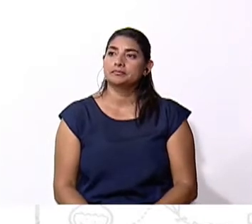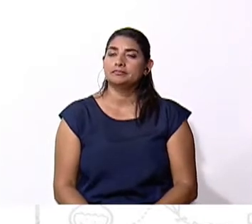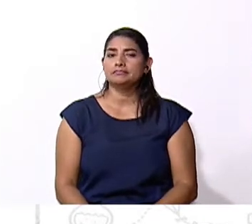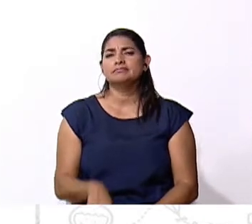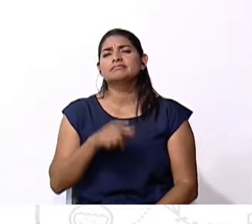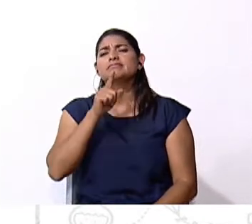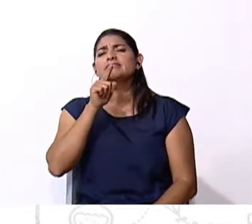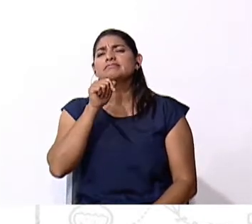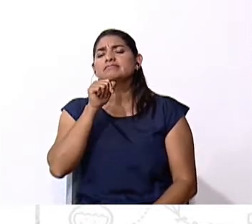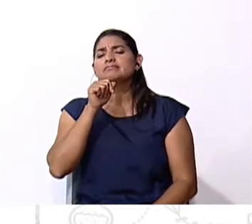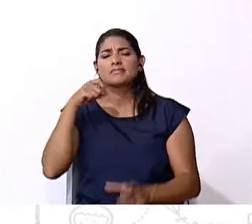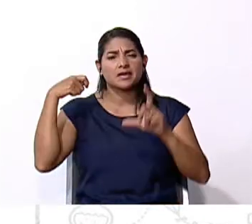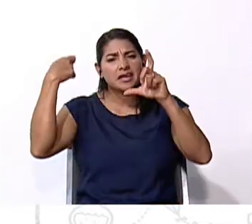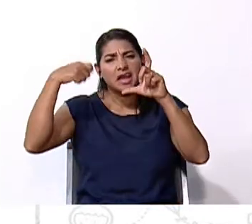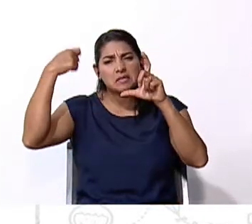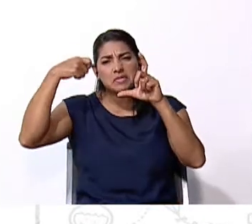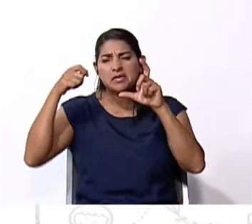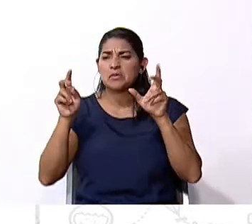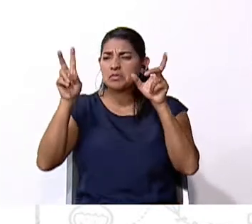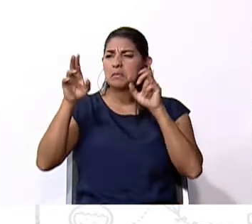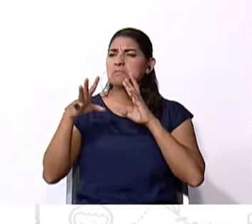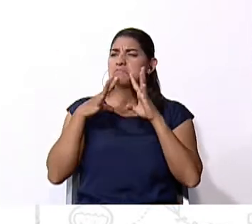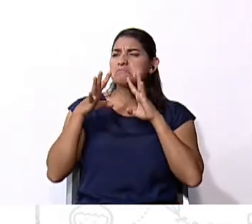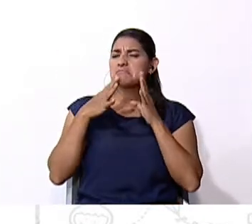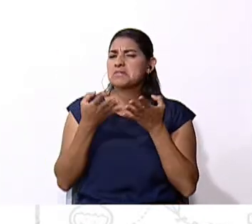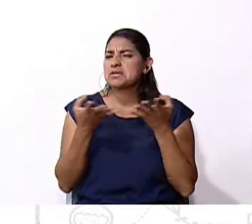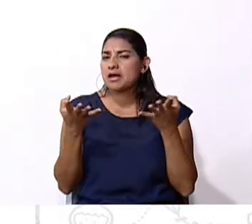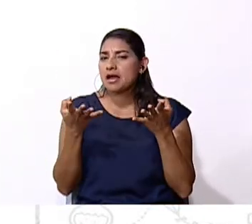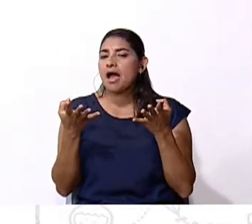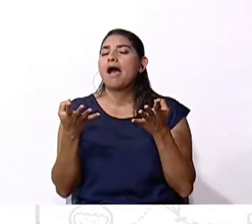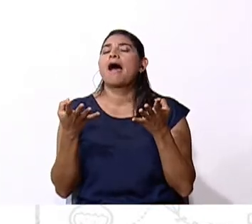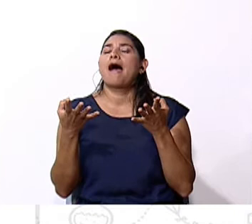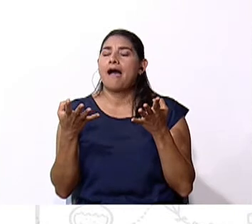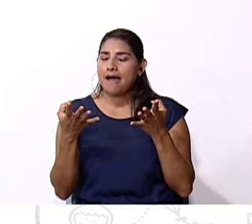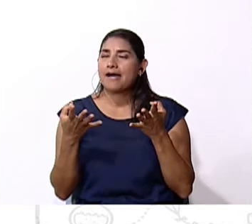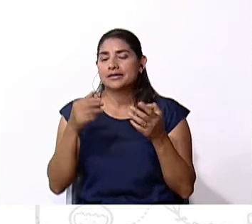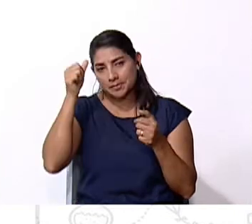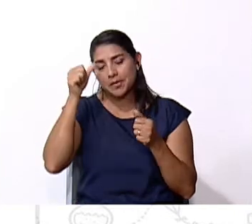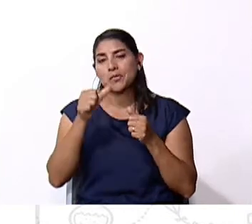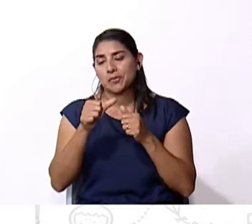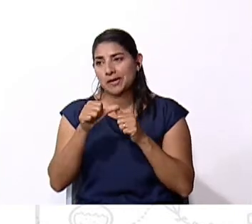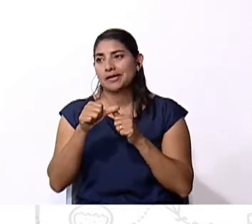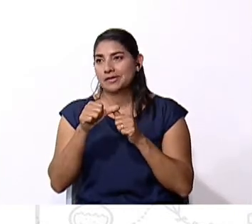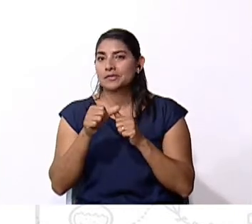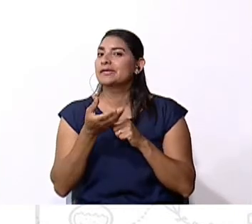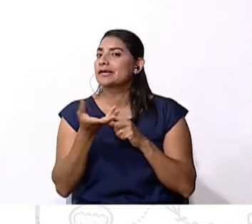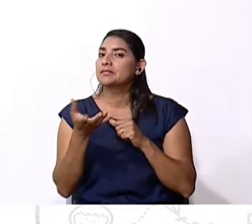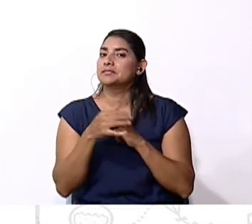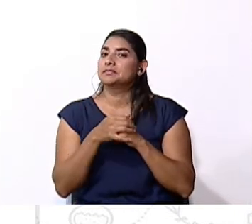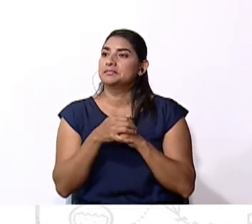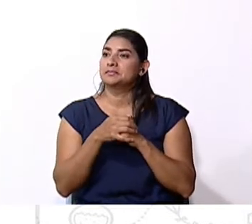¿De quién o de quiénes se hablaba en el video? Claro, ya lo contestamos, ¿verdad?